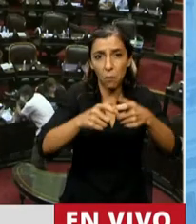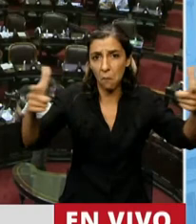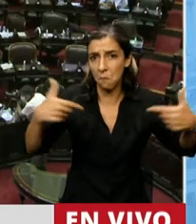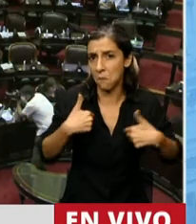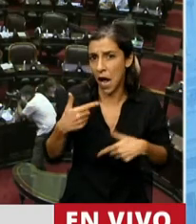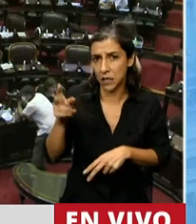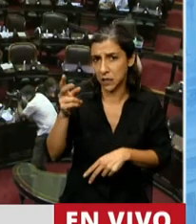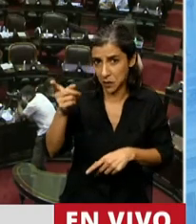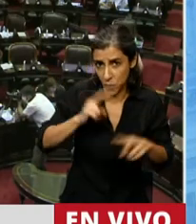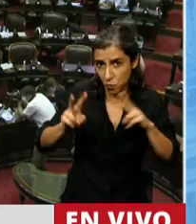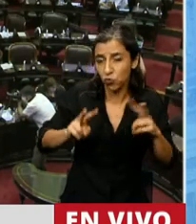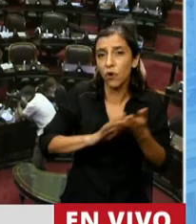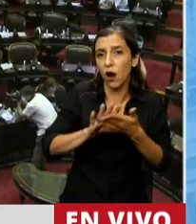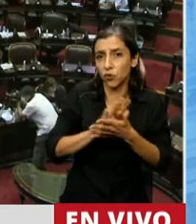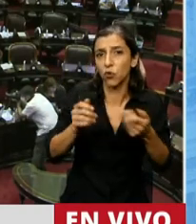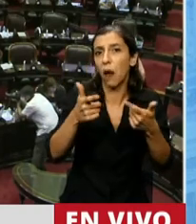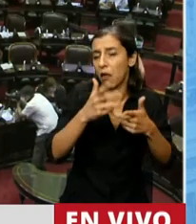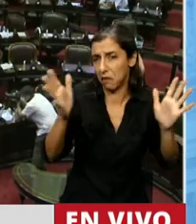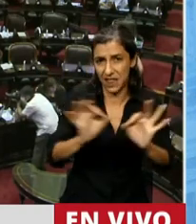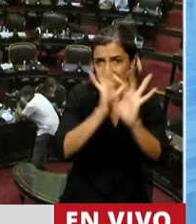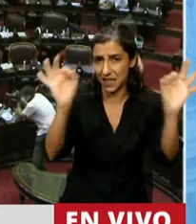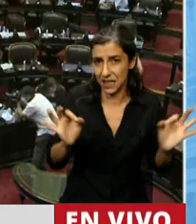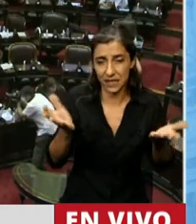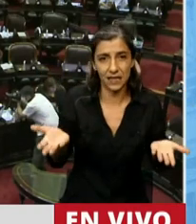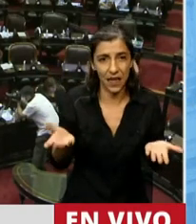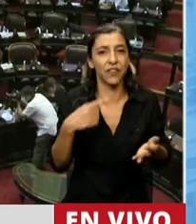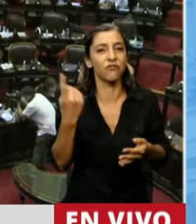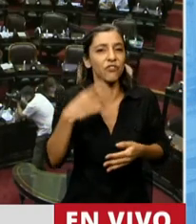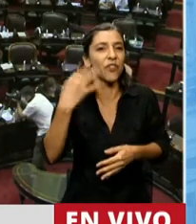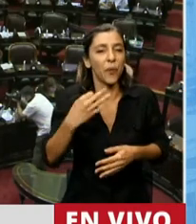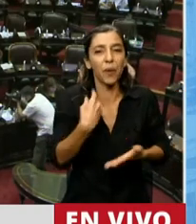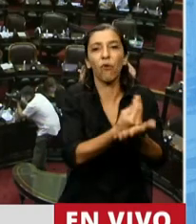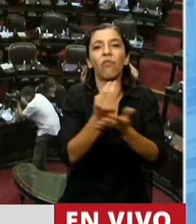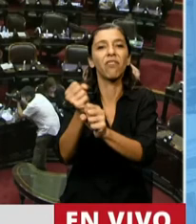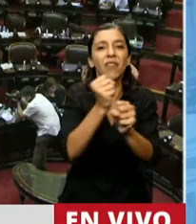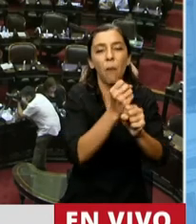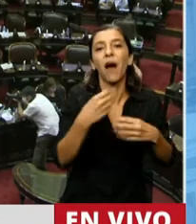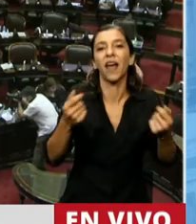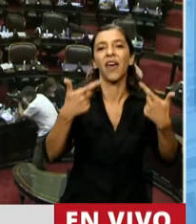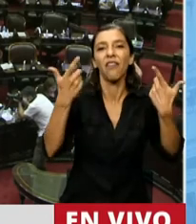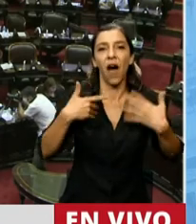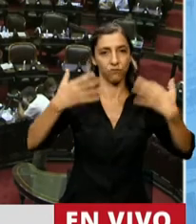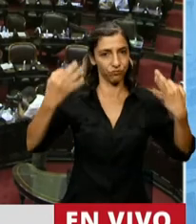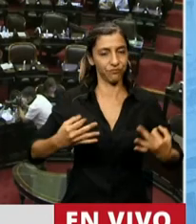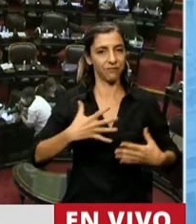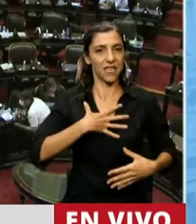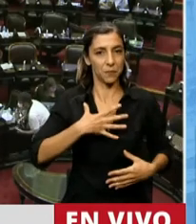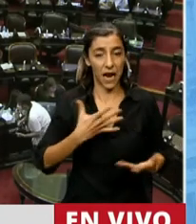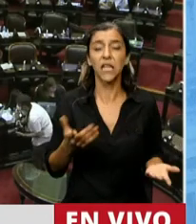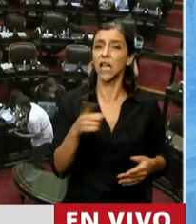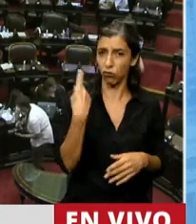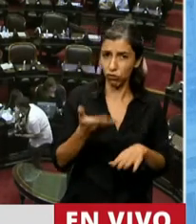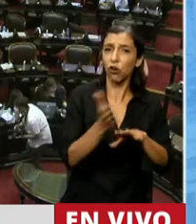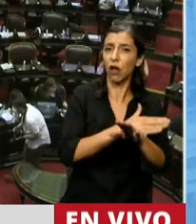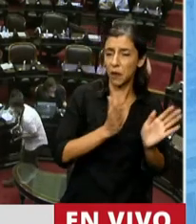para sostener un sistema solidario buscar trabajo va a ser para que tengamos dignidad para que tengamos esperanza nosotros lo intentamos y no pudimos nosotros